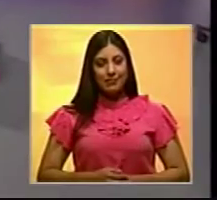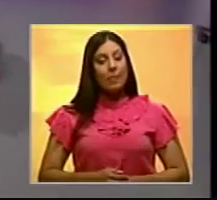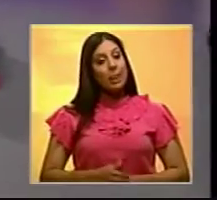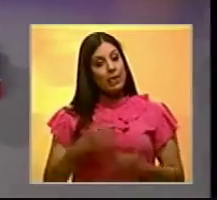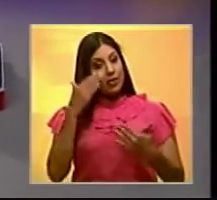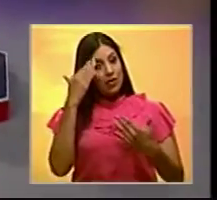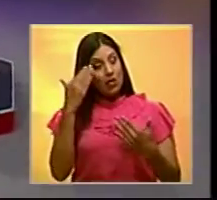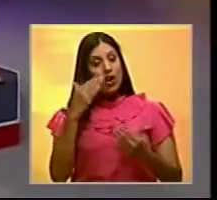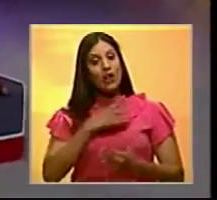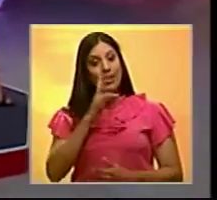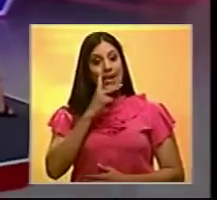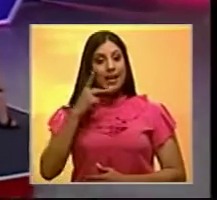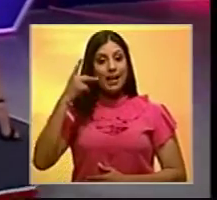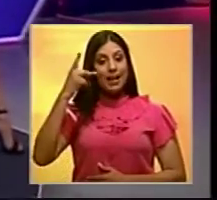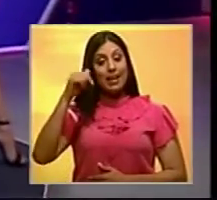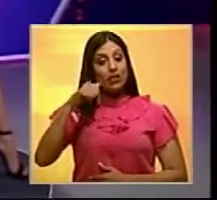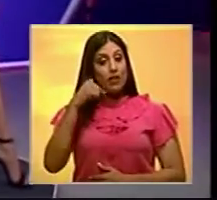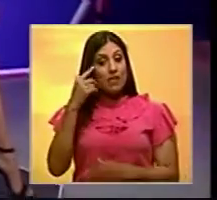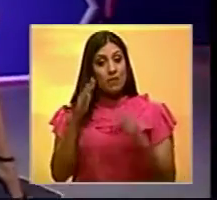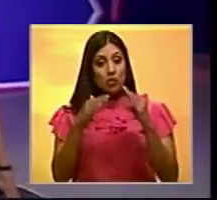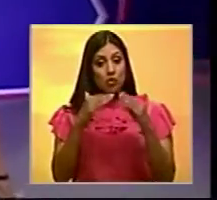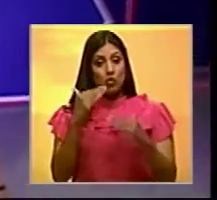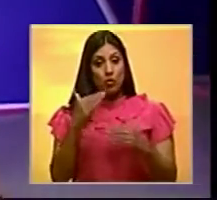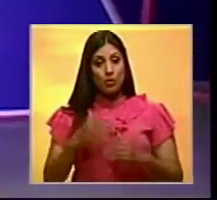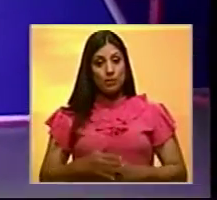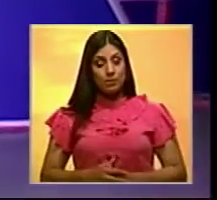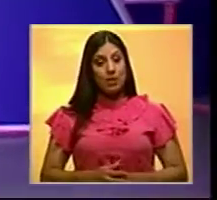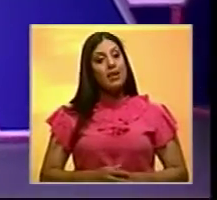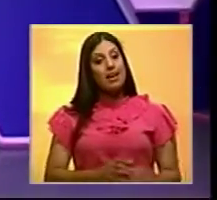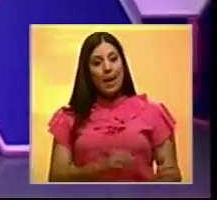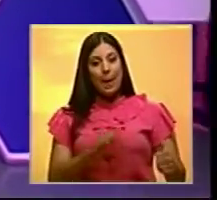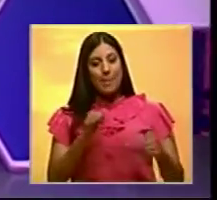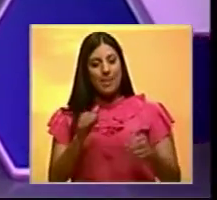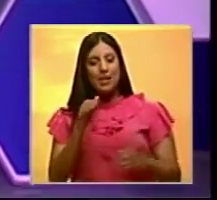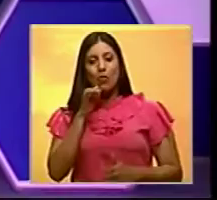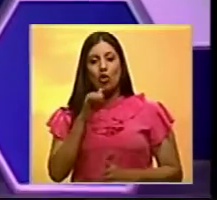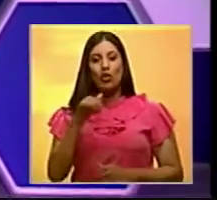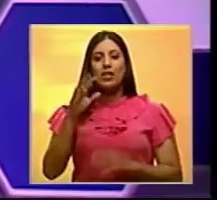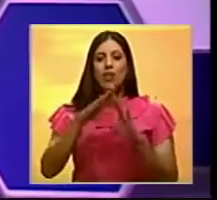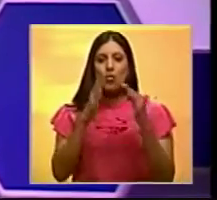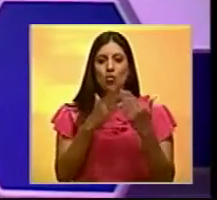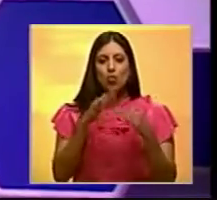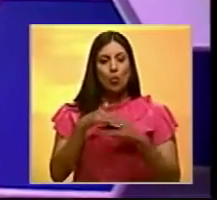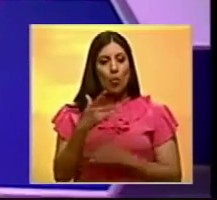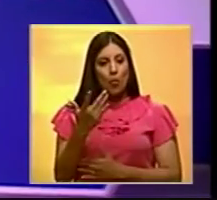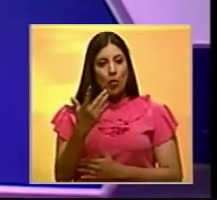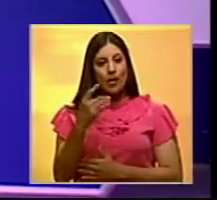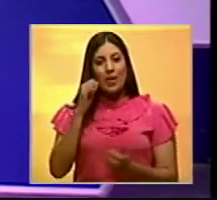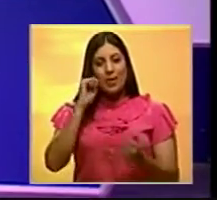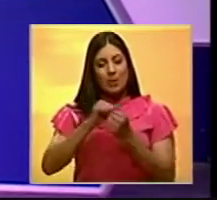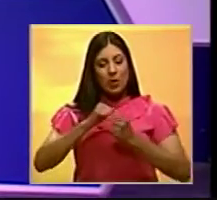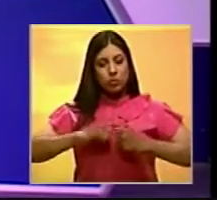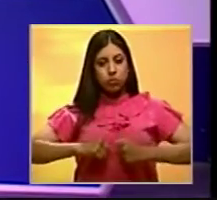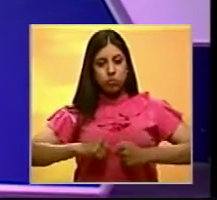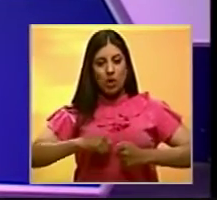Hola, ¿qué tal amigos? Yo soy Carolis Cuadros y esto es Estrenos y Estrellas. Comenzamos las noticias del mundo del entretenimiento con La Roca, quien fue nombrado el hombre más